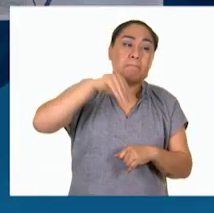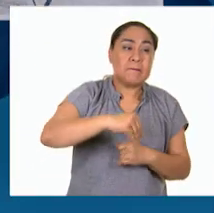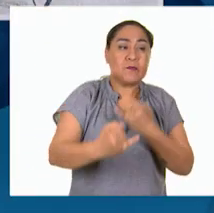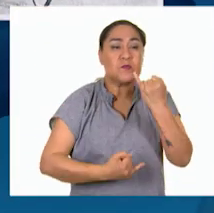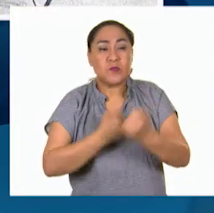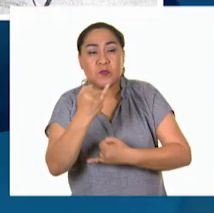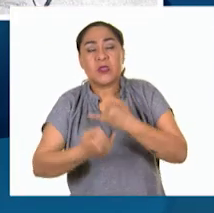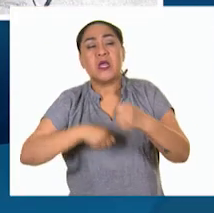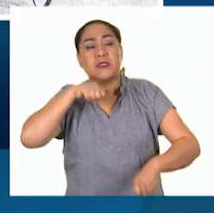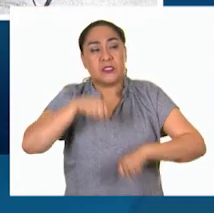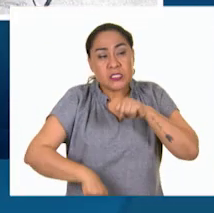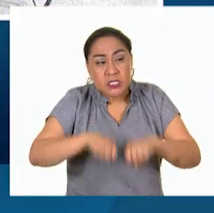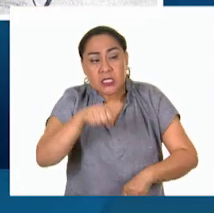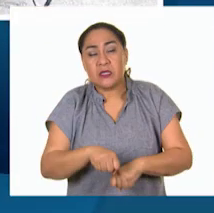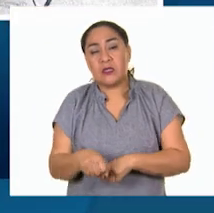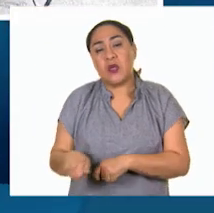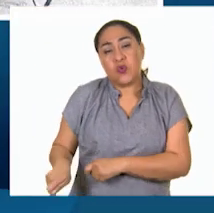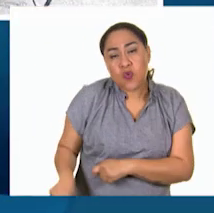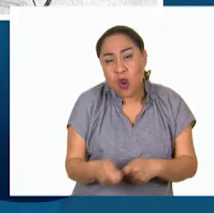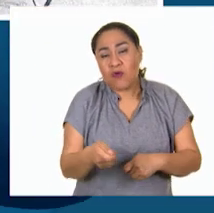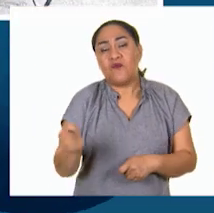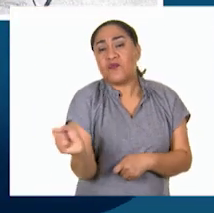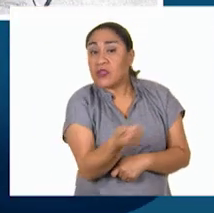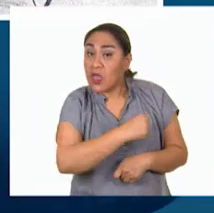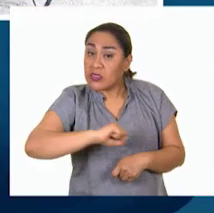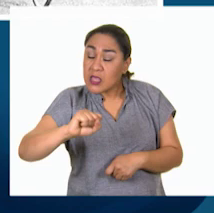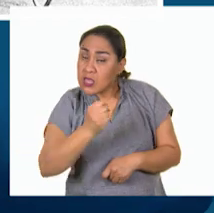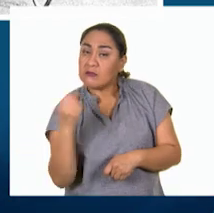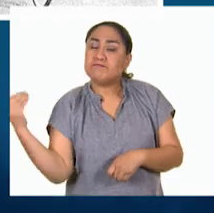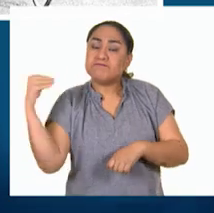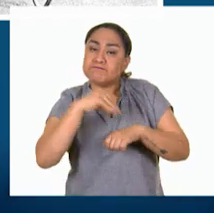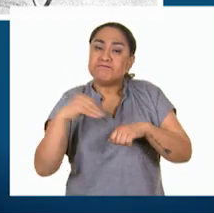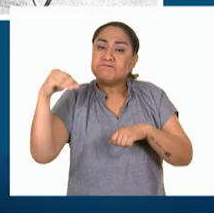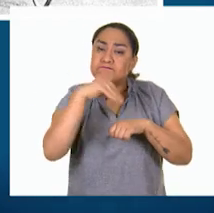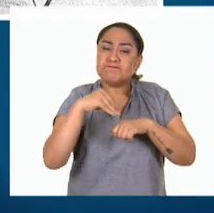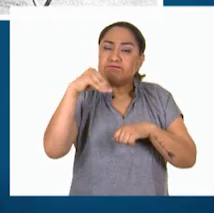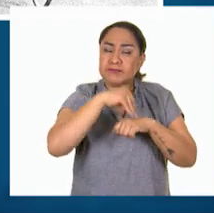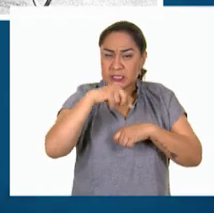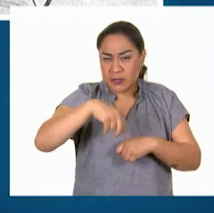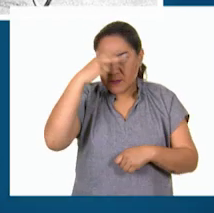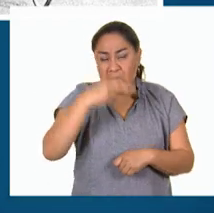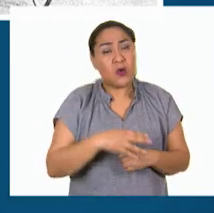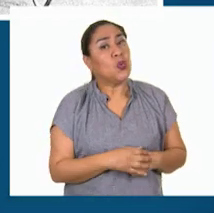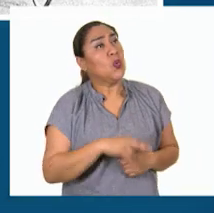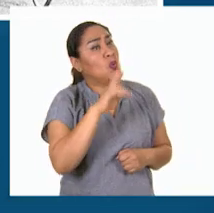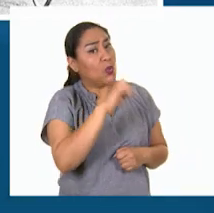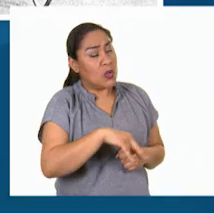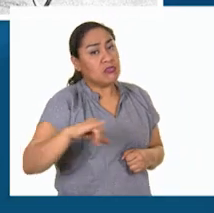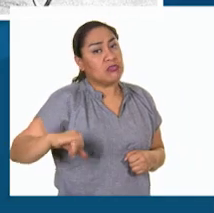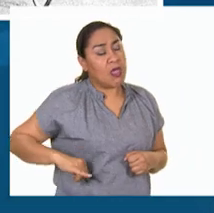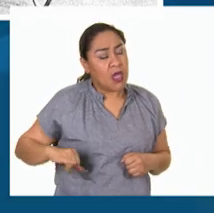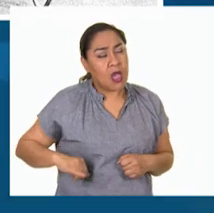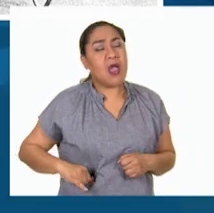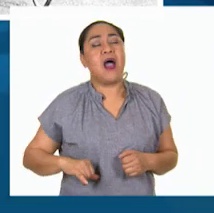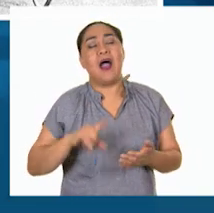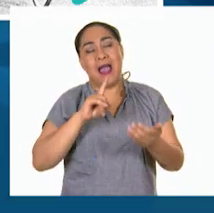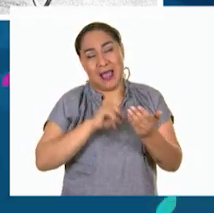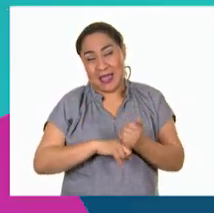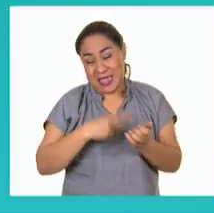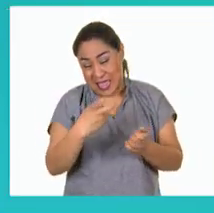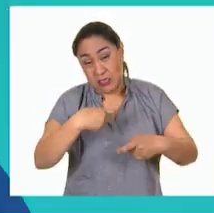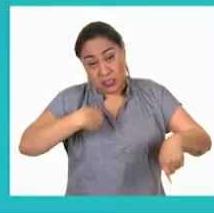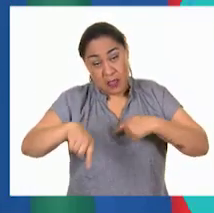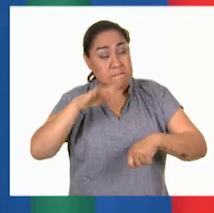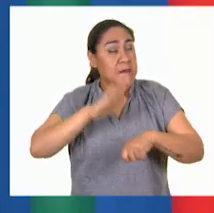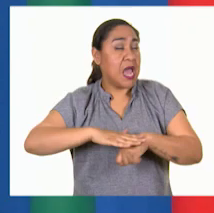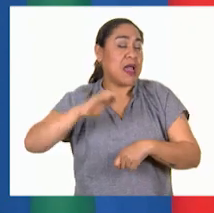el ciclismo, el golf y el tenis. ¡Oh! Es muy interesante saber esto, porque a pesar de que son deportes muy